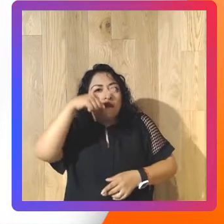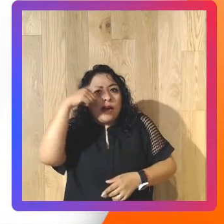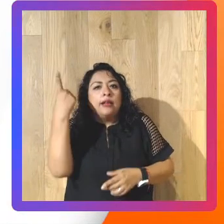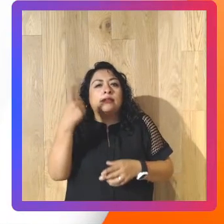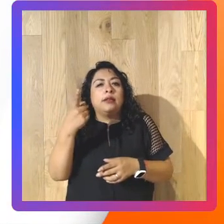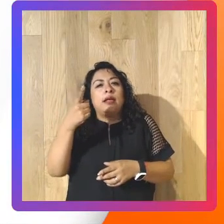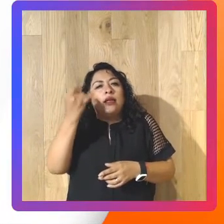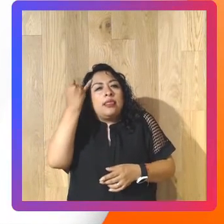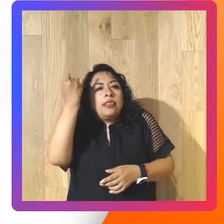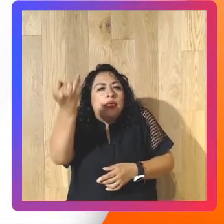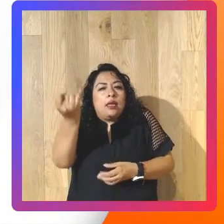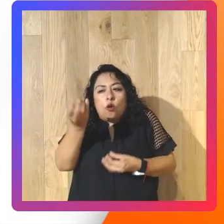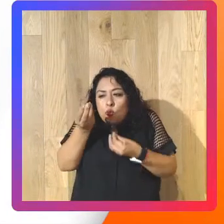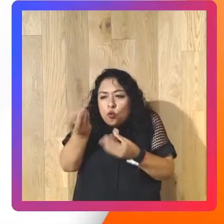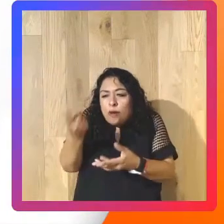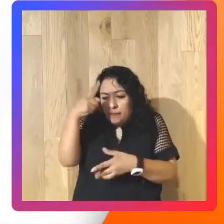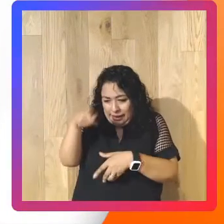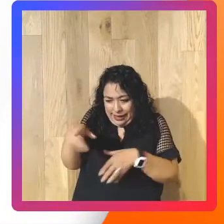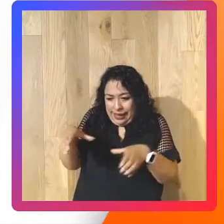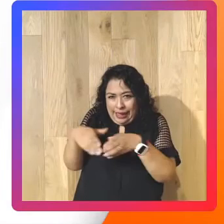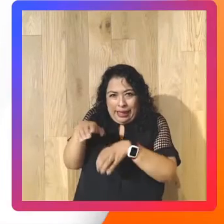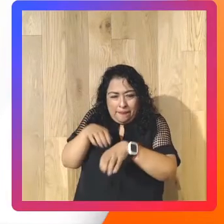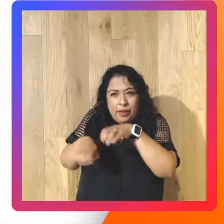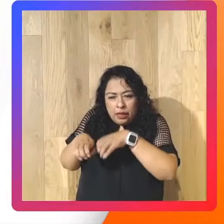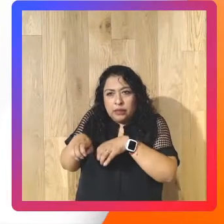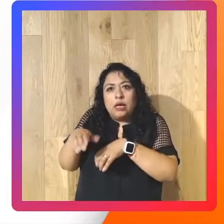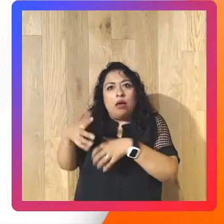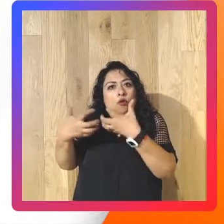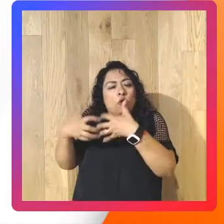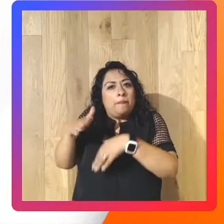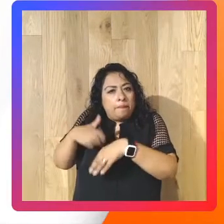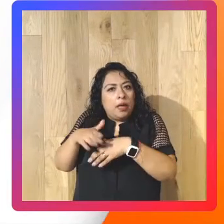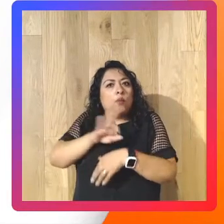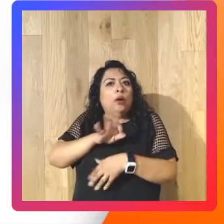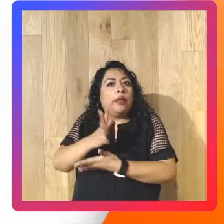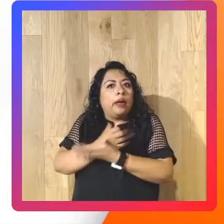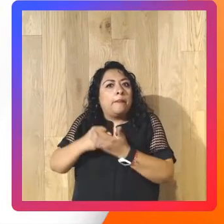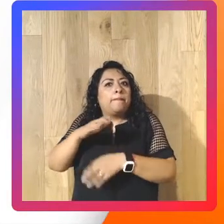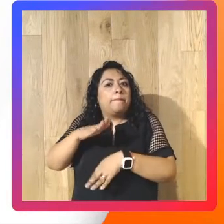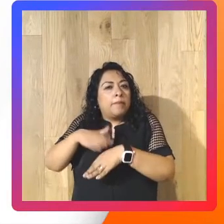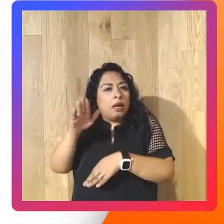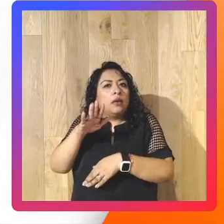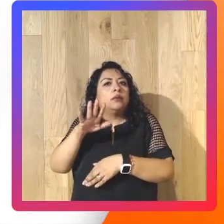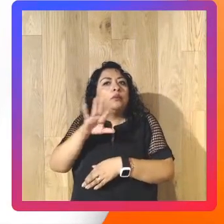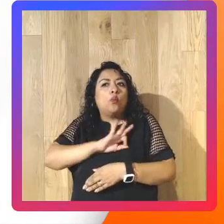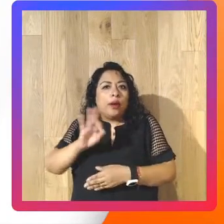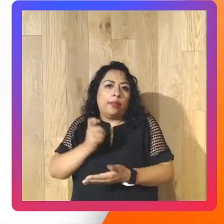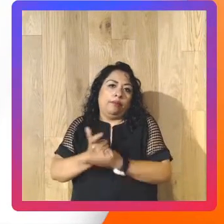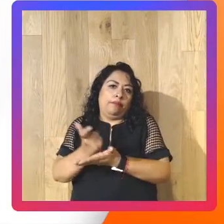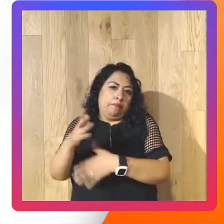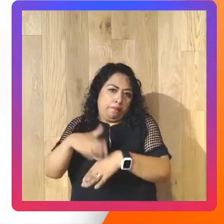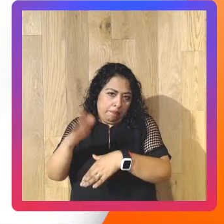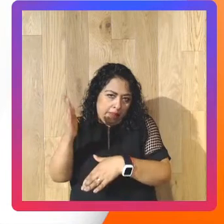estas empresas para que en base a que produzcan más, puedan ganar más y puedan pagar